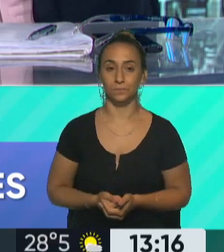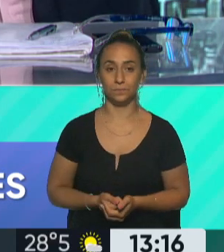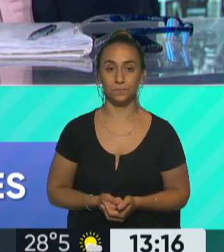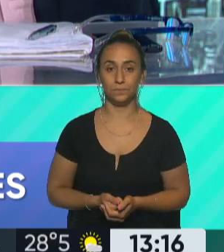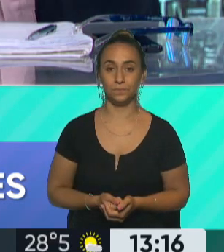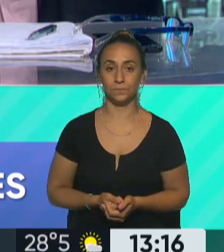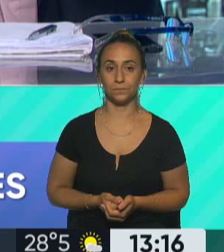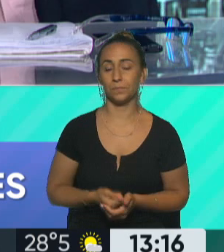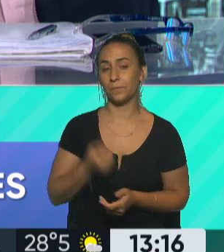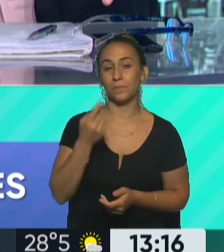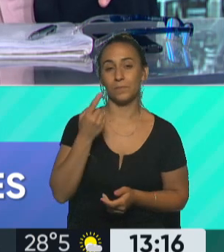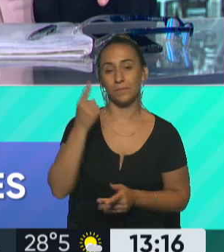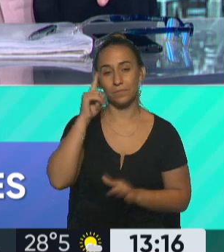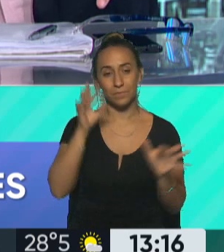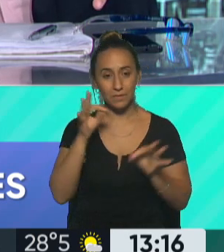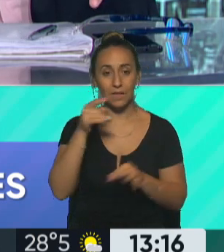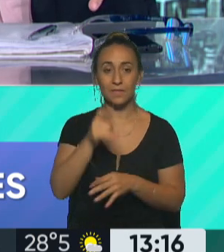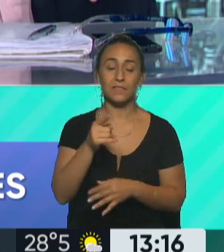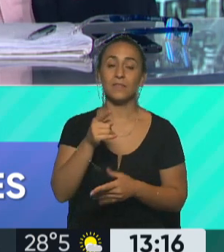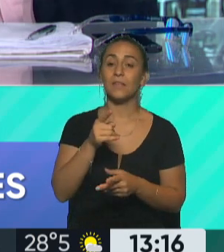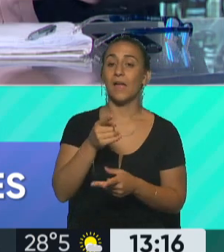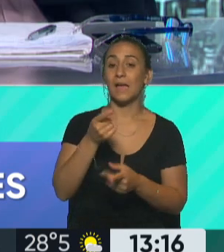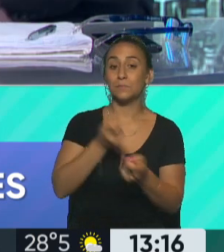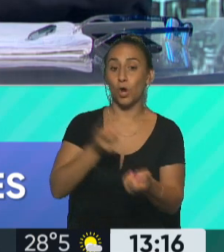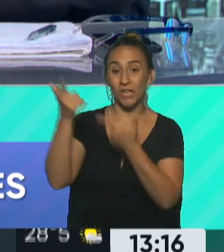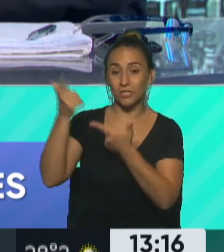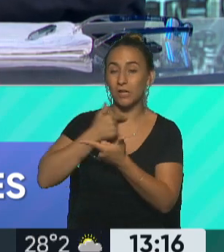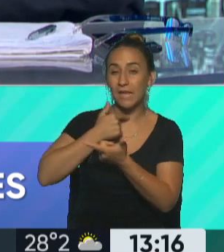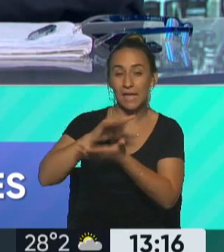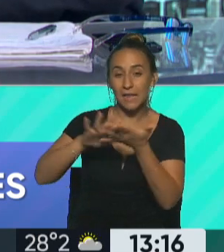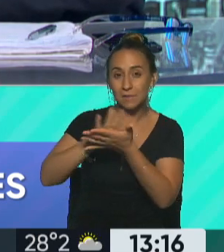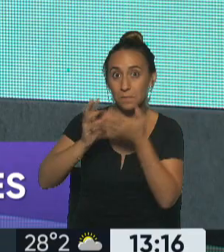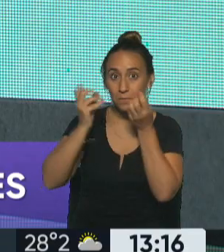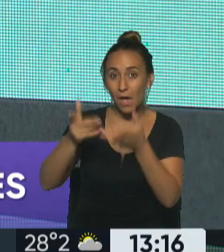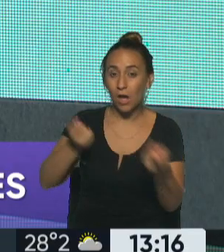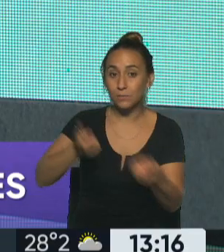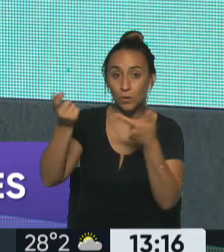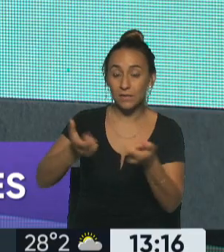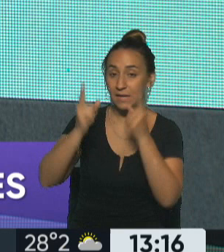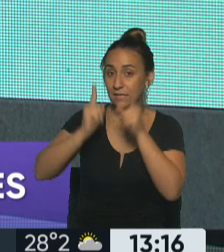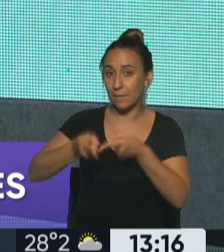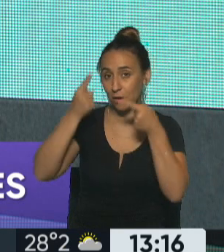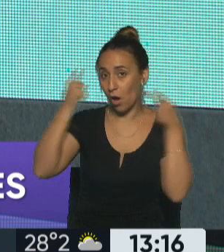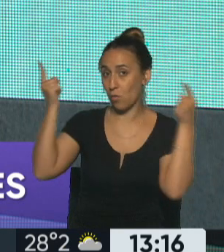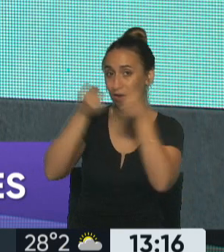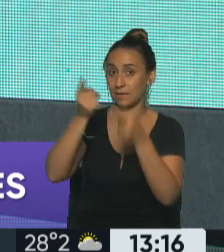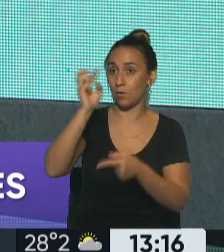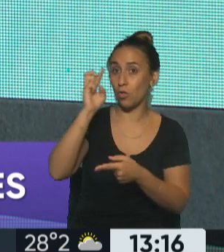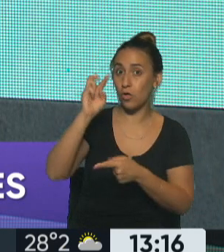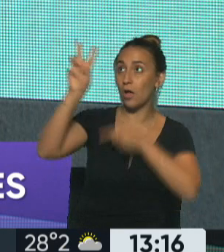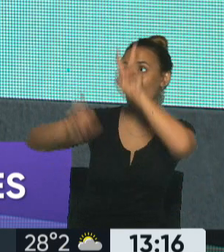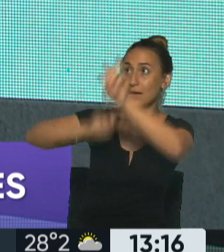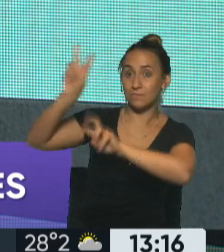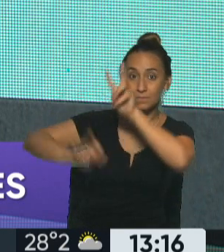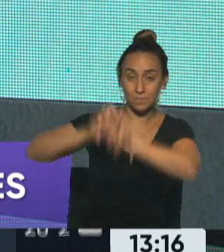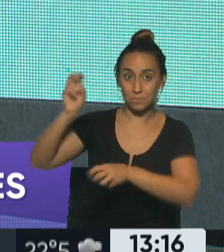de la exportación mejora la situación de la exportación Sí seguramente y además el objetivo de tener más dólares digo se fomenta precisamente